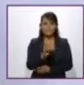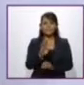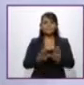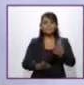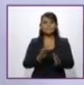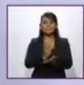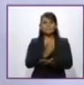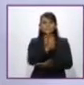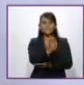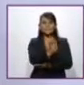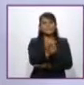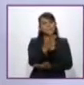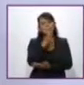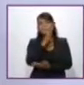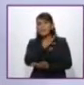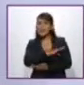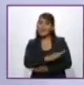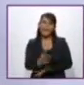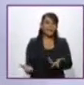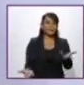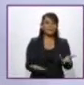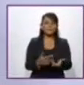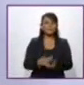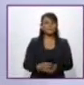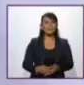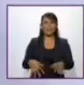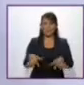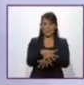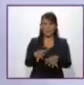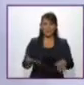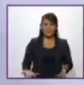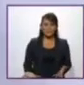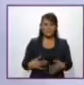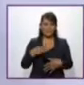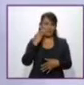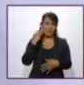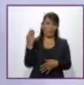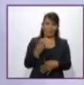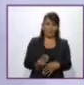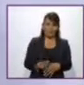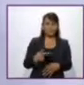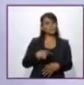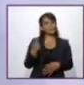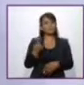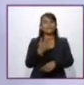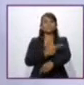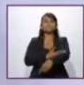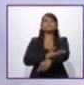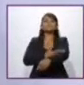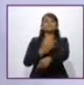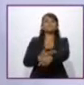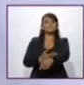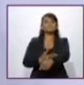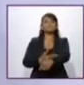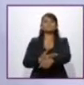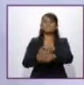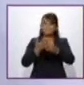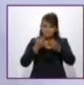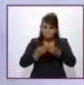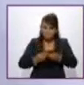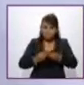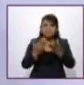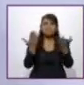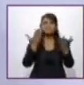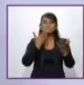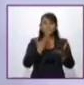muy mala calidad. Entonces, lo principal aquí es transparentar todos estos procedimientos y la forma en que se puede